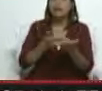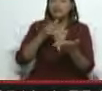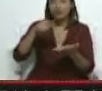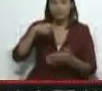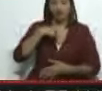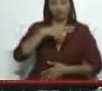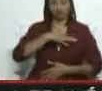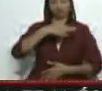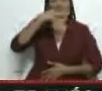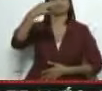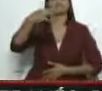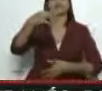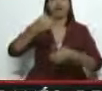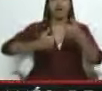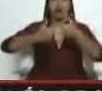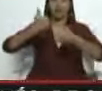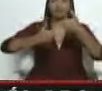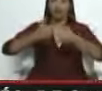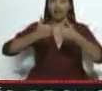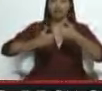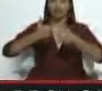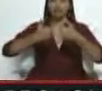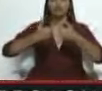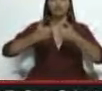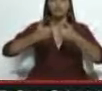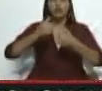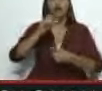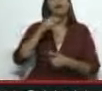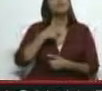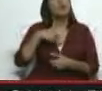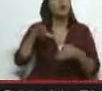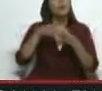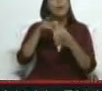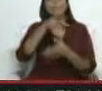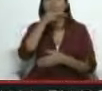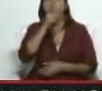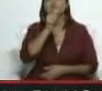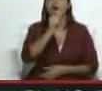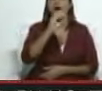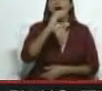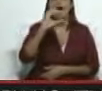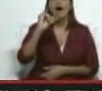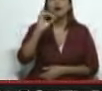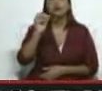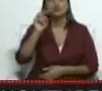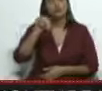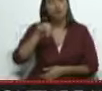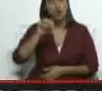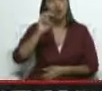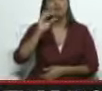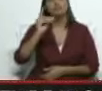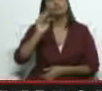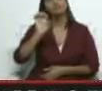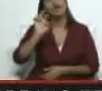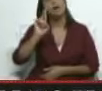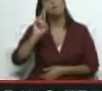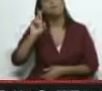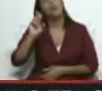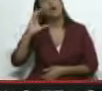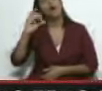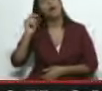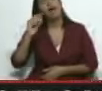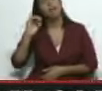principio acción democrática su dirigencia su liderazgo al frente Bernabé Gutiérrez Parra milito con